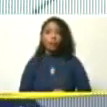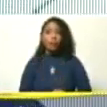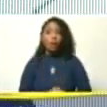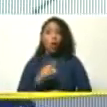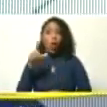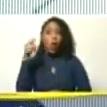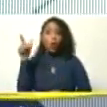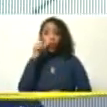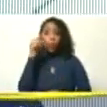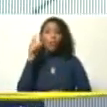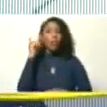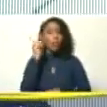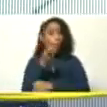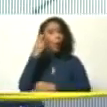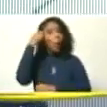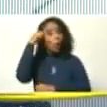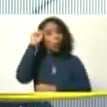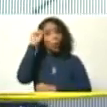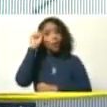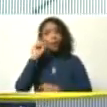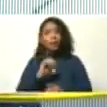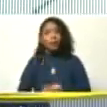Wilmer lo debe recordar.